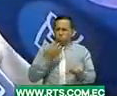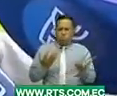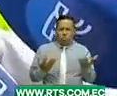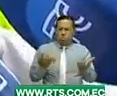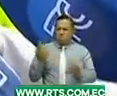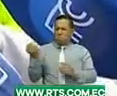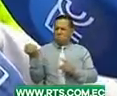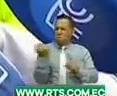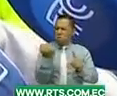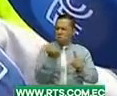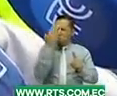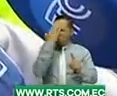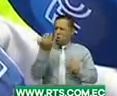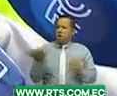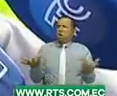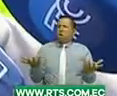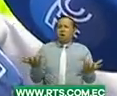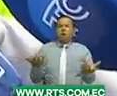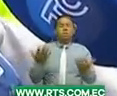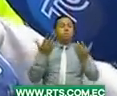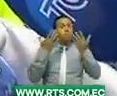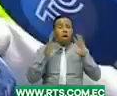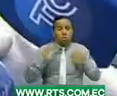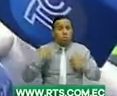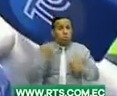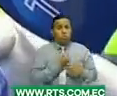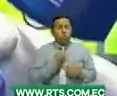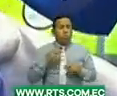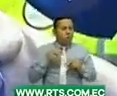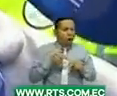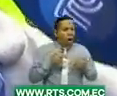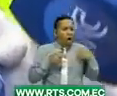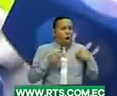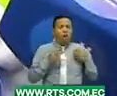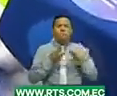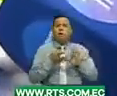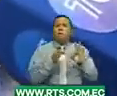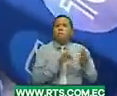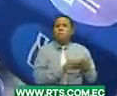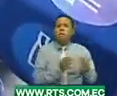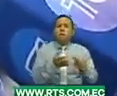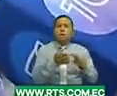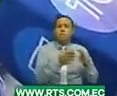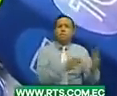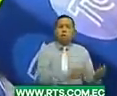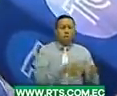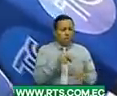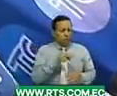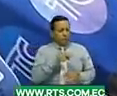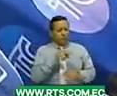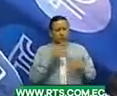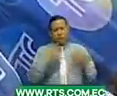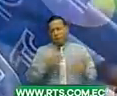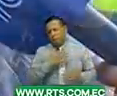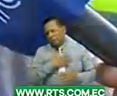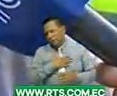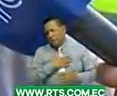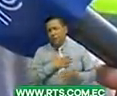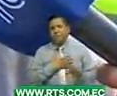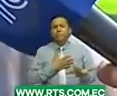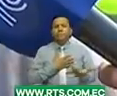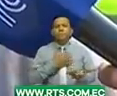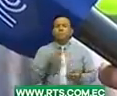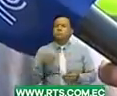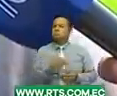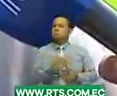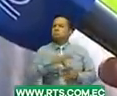ya estando ahí ya tirado ya. Y mi mamá, como vive con él, nada más solo viven acá, aquí atrás. ¿Y qué le han querido robar?